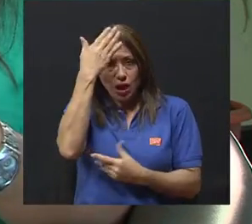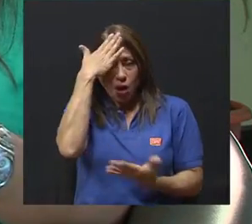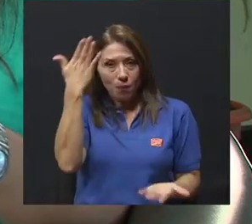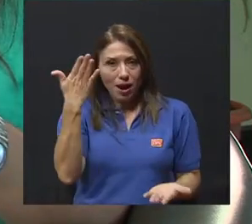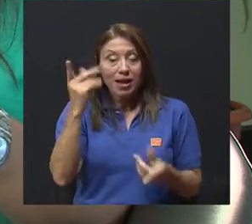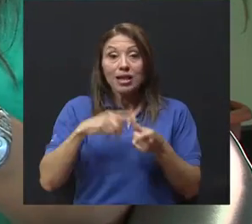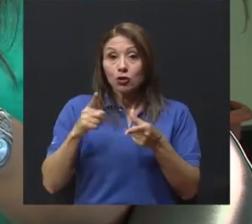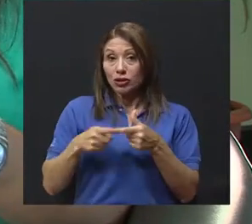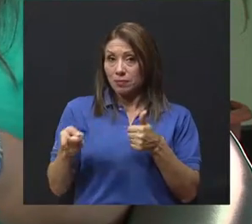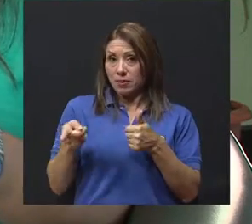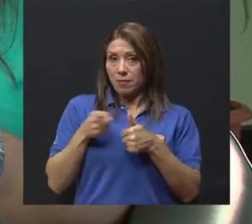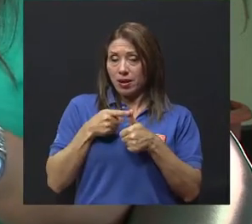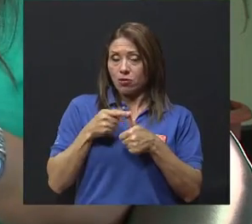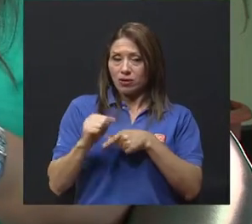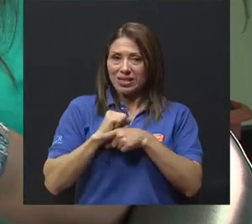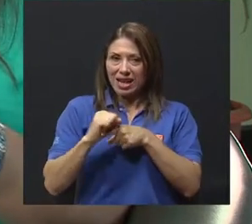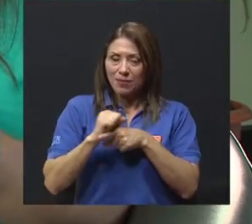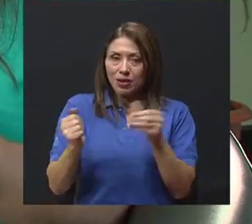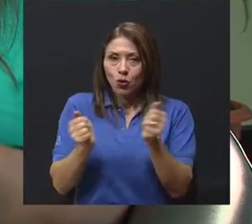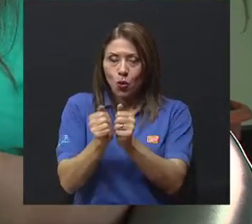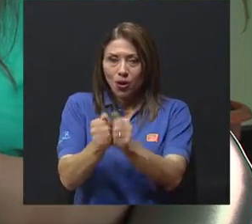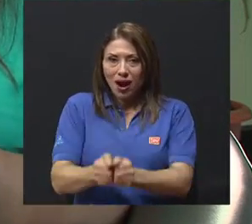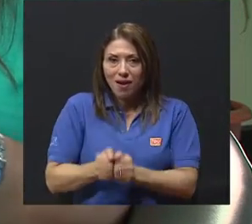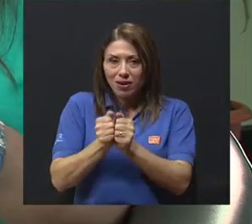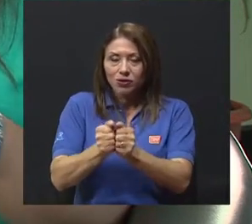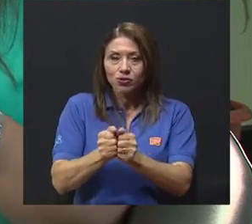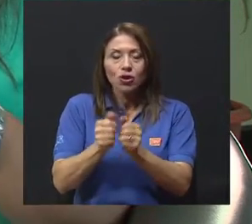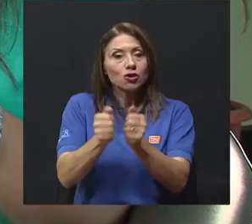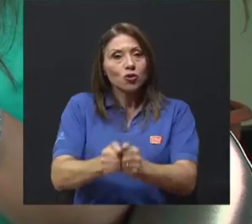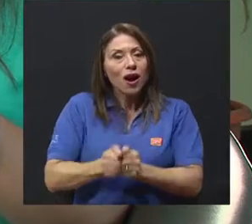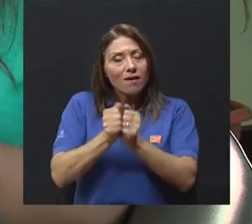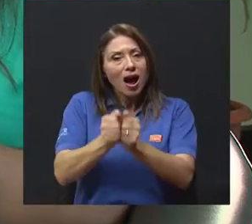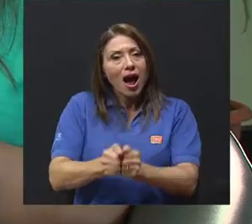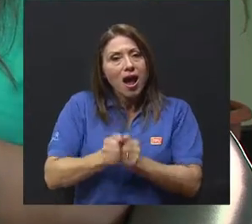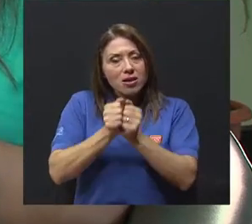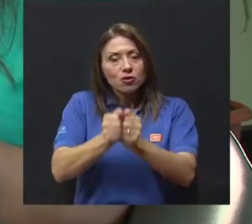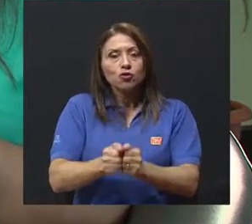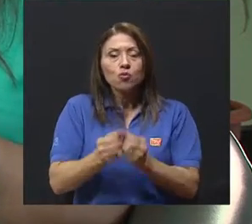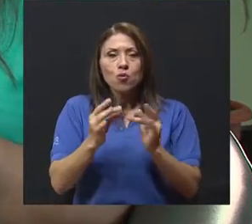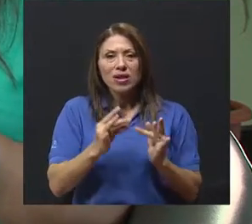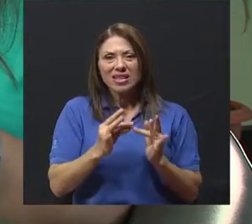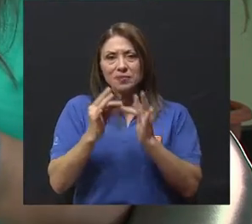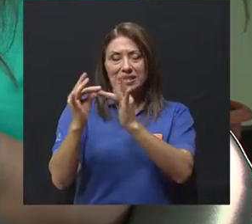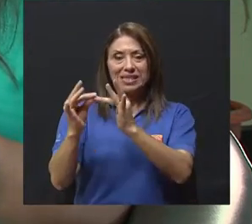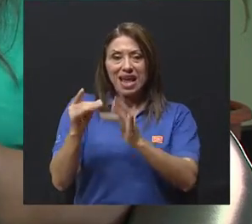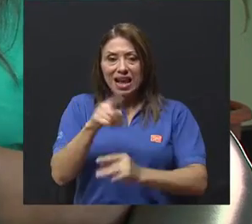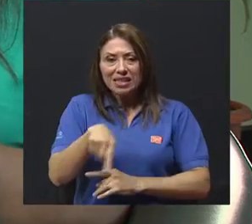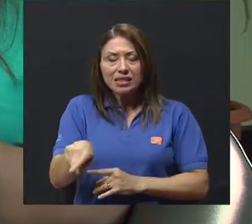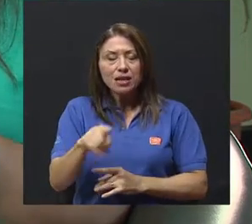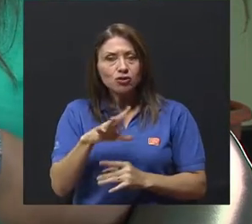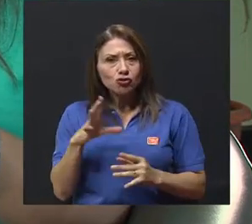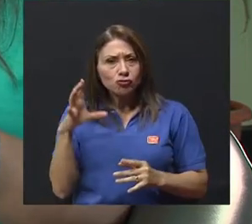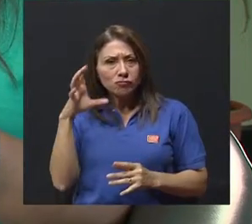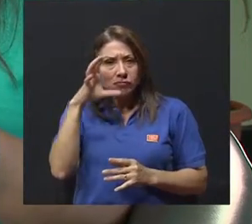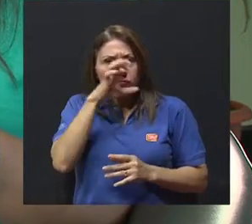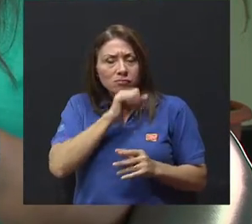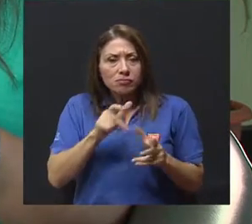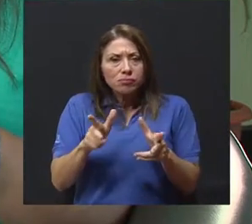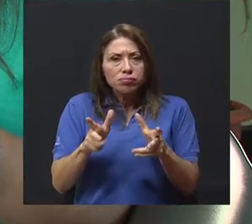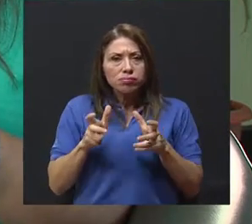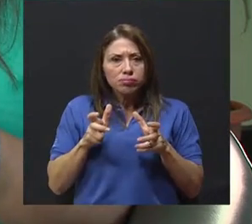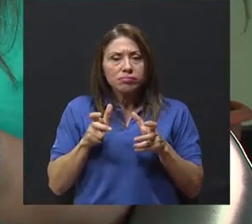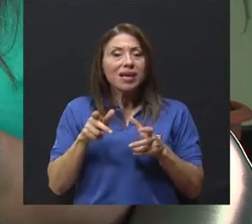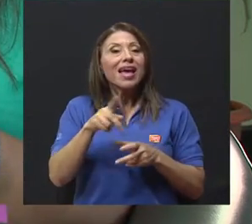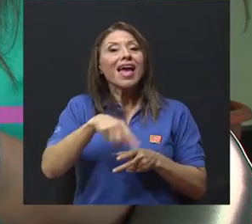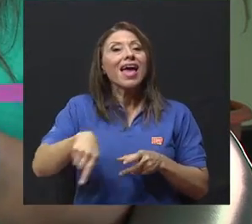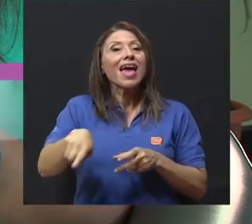entrenamiento que se hace con el caballo son caballos muy especiales son caballos muy es muy muy perceptivos se